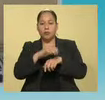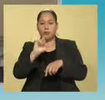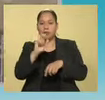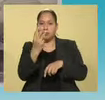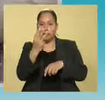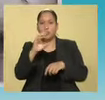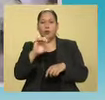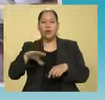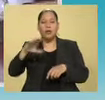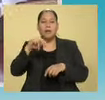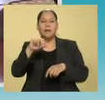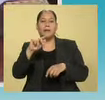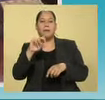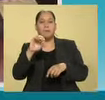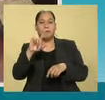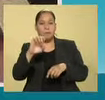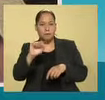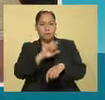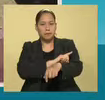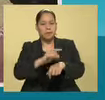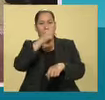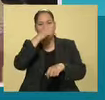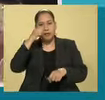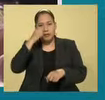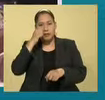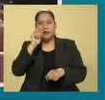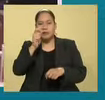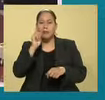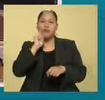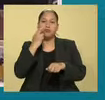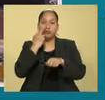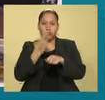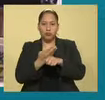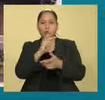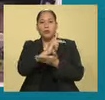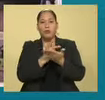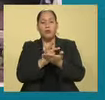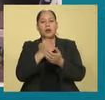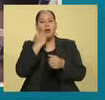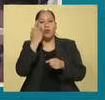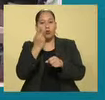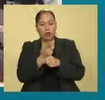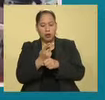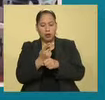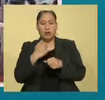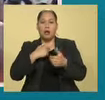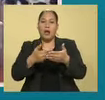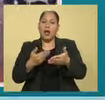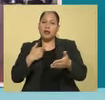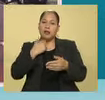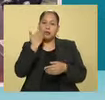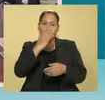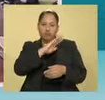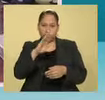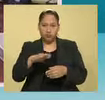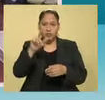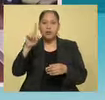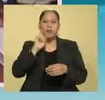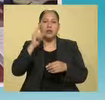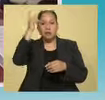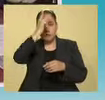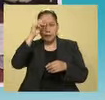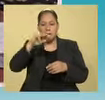colonia Nápoles, delegación Benito Juárez, con la responsable del programa de voluntad anticipada, la psicóloga